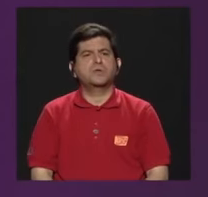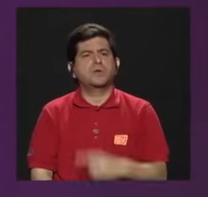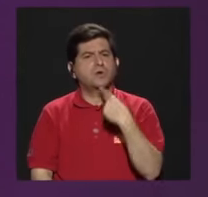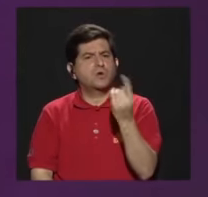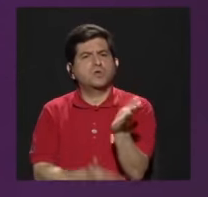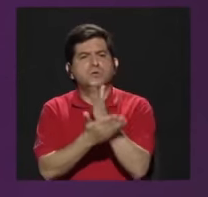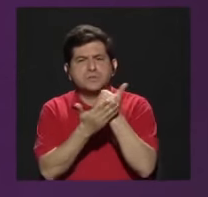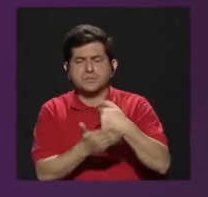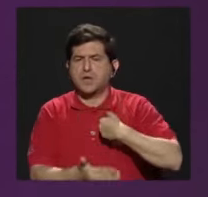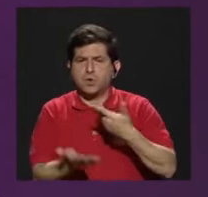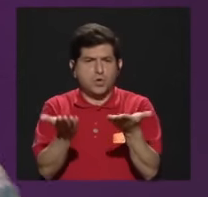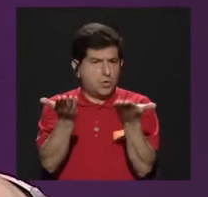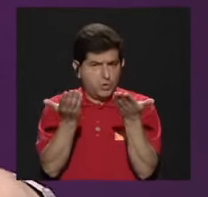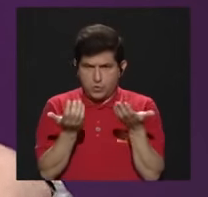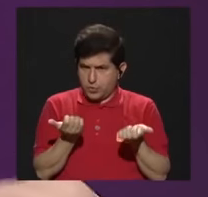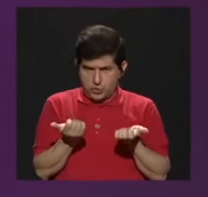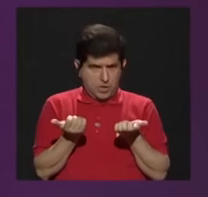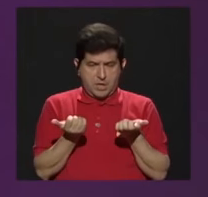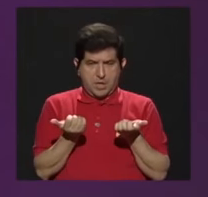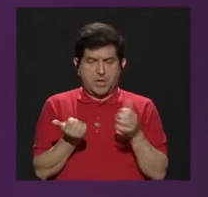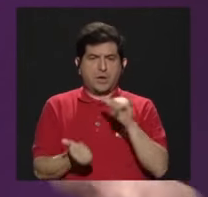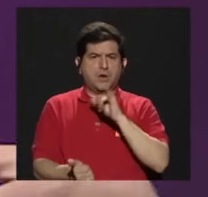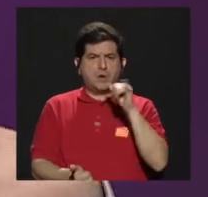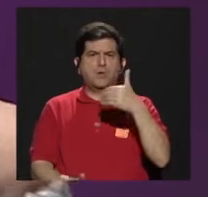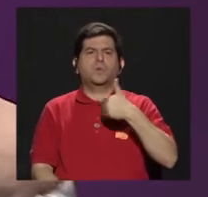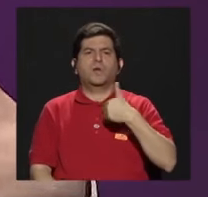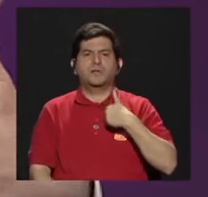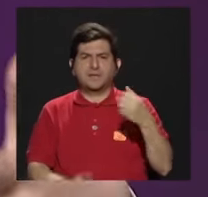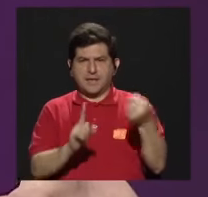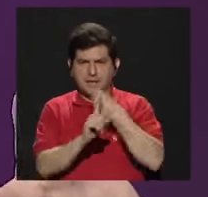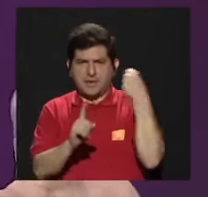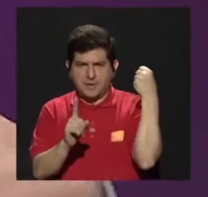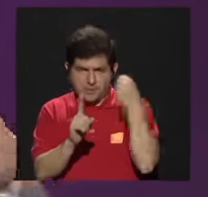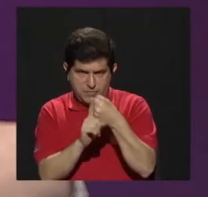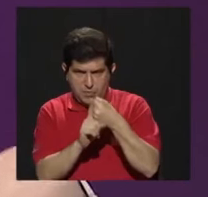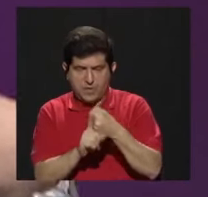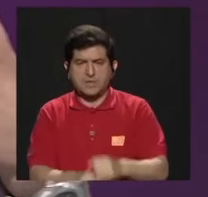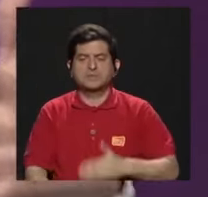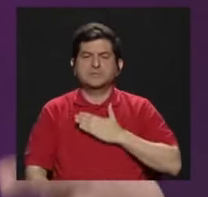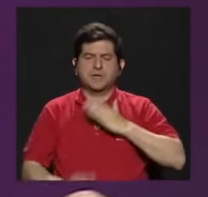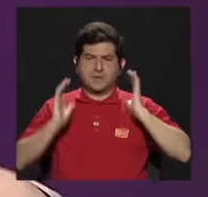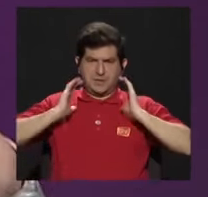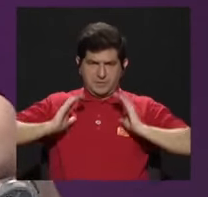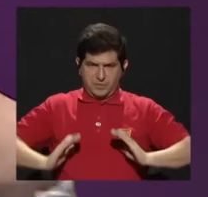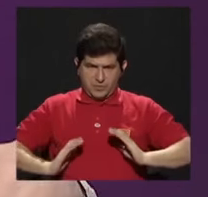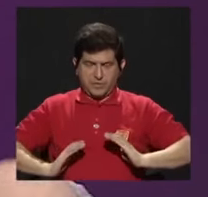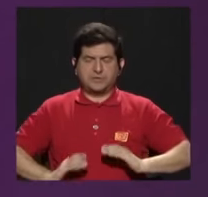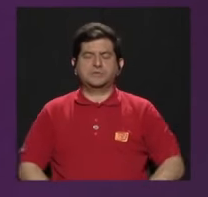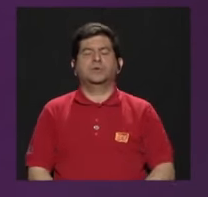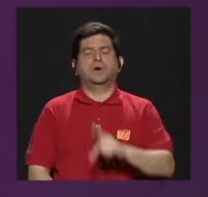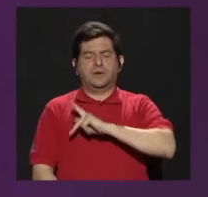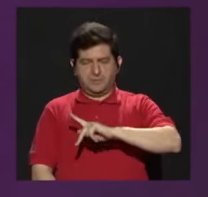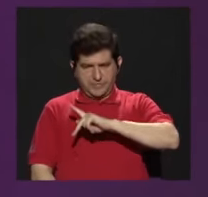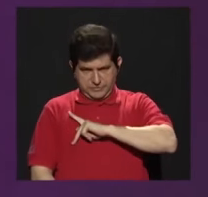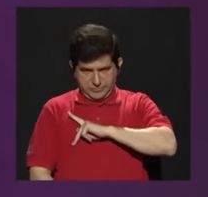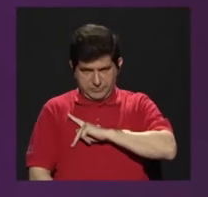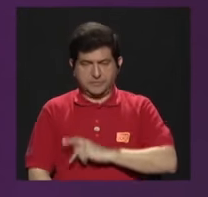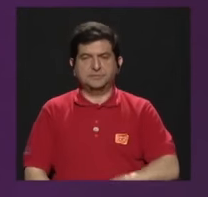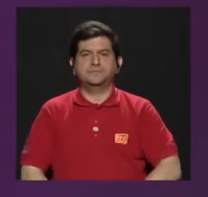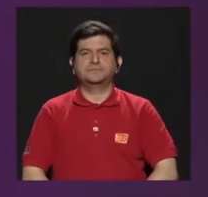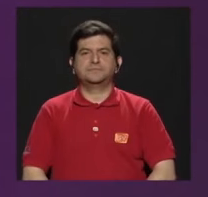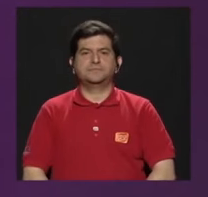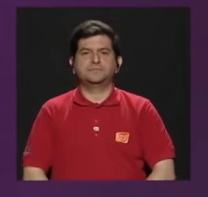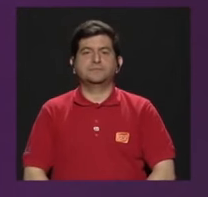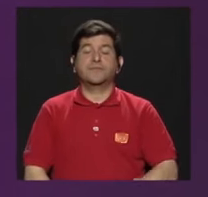diciendo algo que yo no quiero, ¿verdad?, también hay como una violencia hacia mi cuerpo, hacia mi persona, etcétera, etcétera.